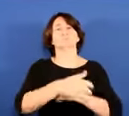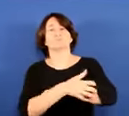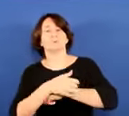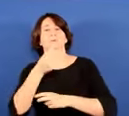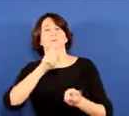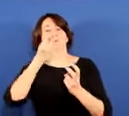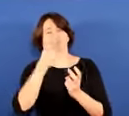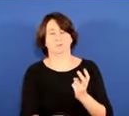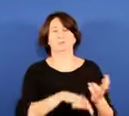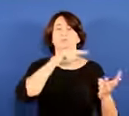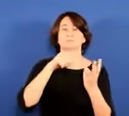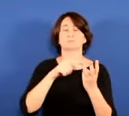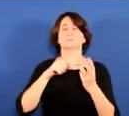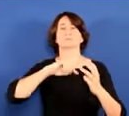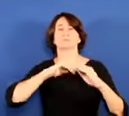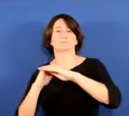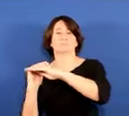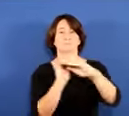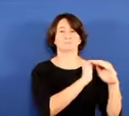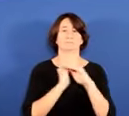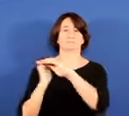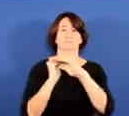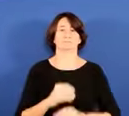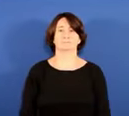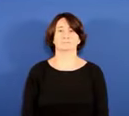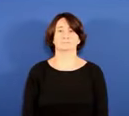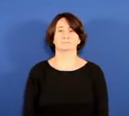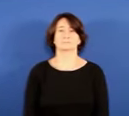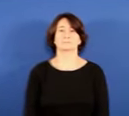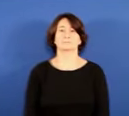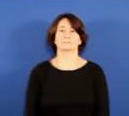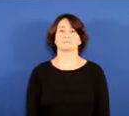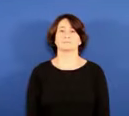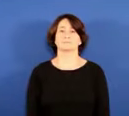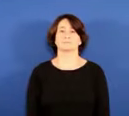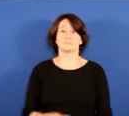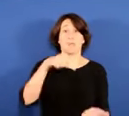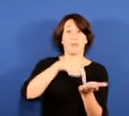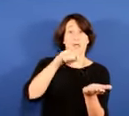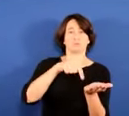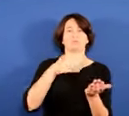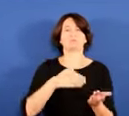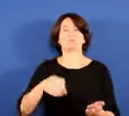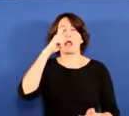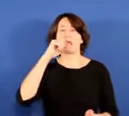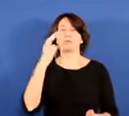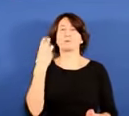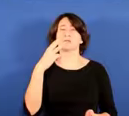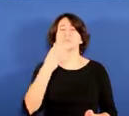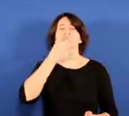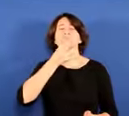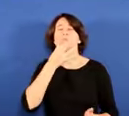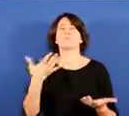ocultación tras sociedades interpuestas. Respecto al impacto económico que el nuevo impuesto sobre el patrimonio ejercerá en Vizcaya,